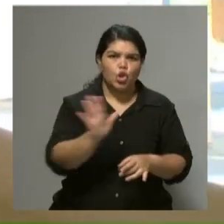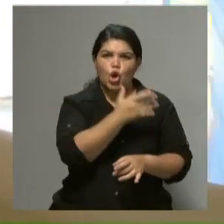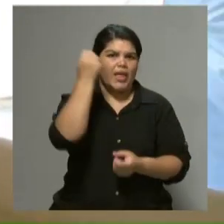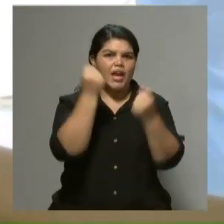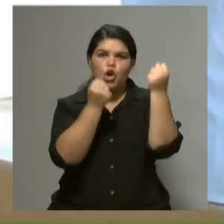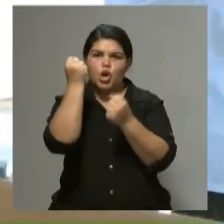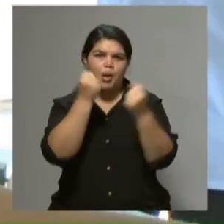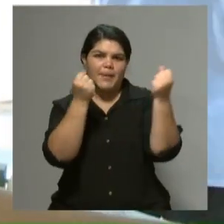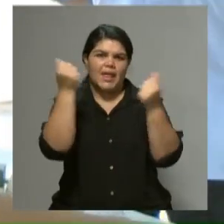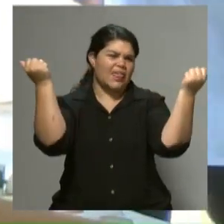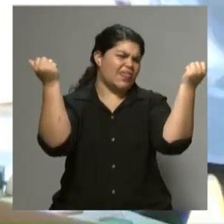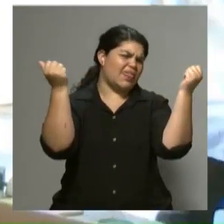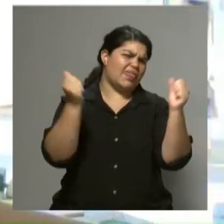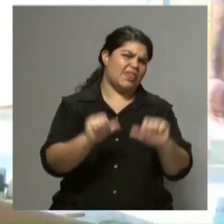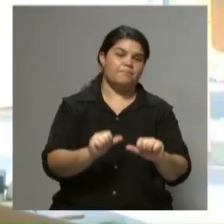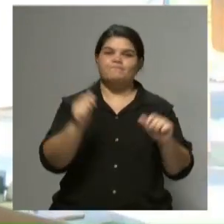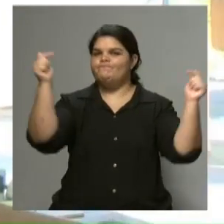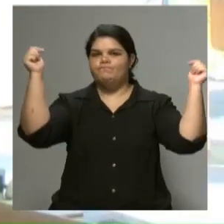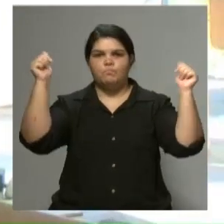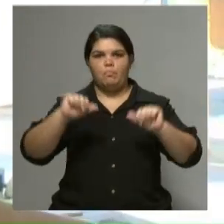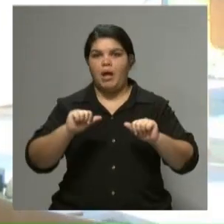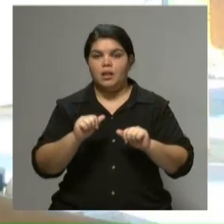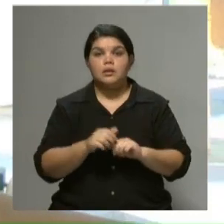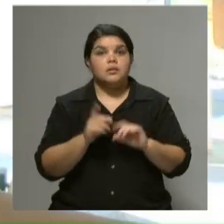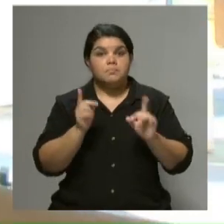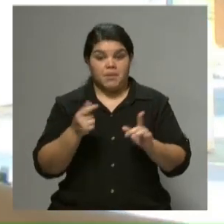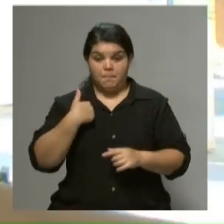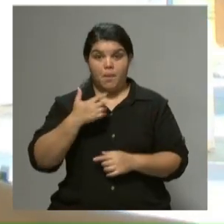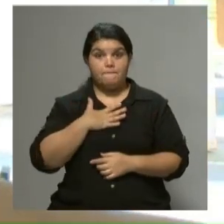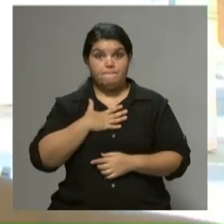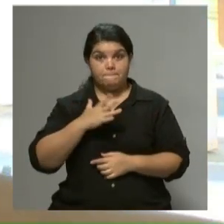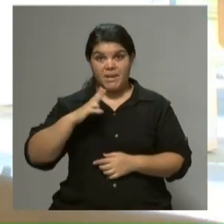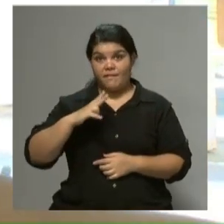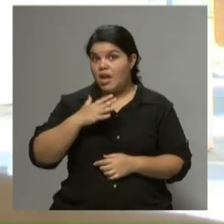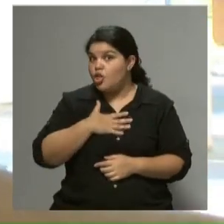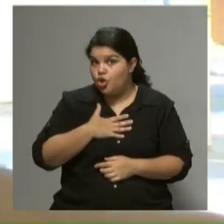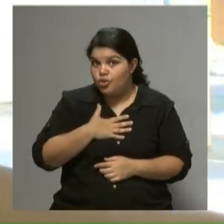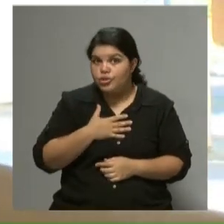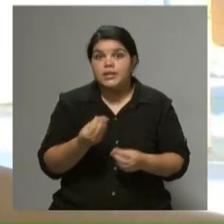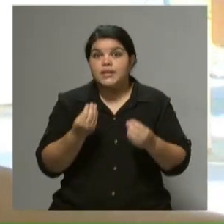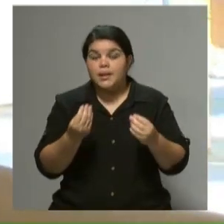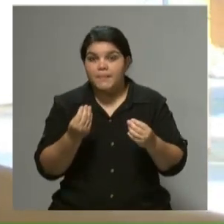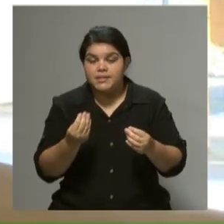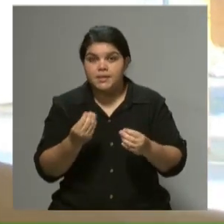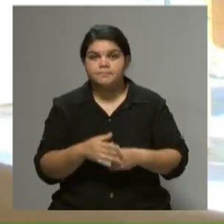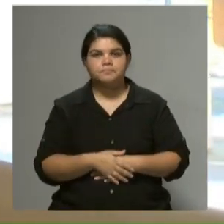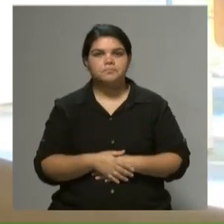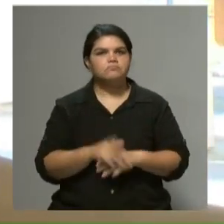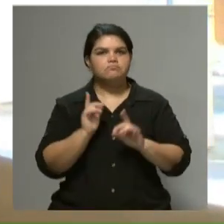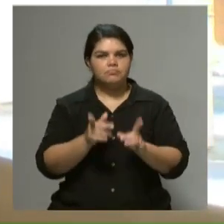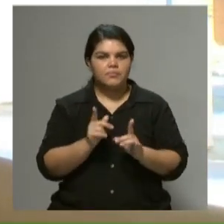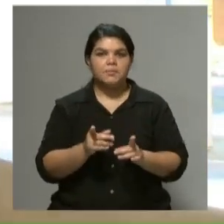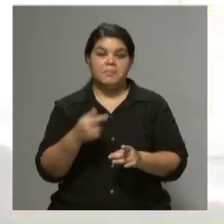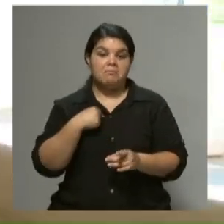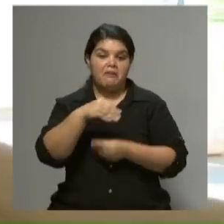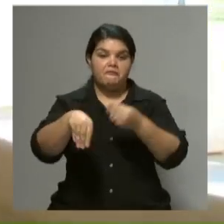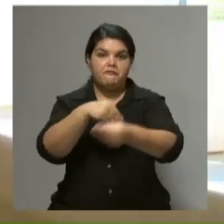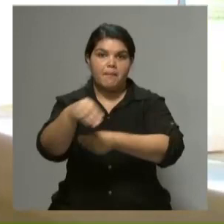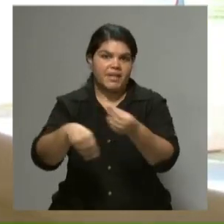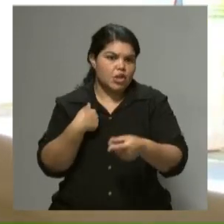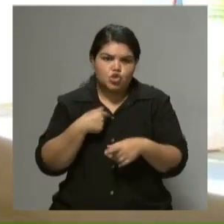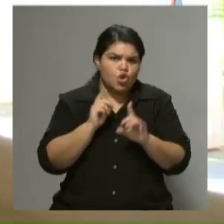Pero desde mi punto personal, lo que yo hice es seguir trabajando en lo que hago y poder seguir solventando a mi familia.